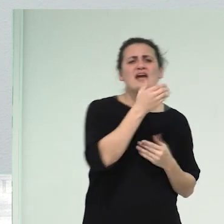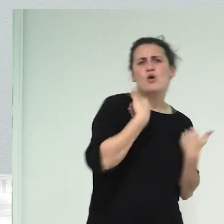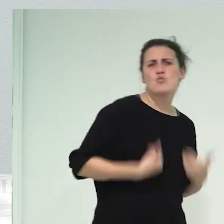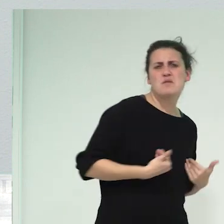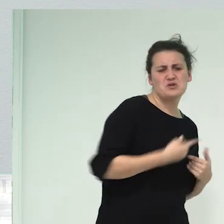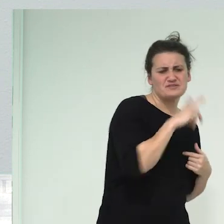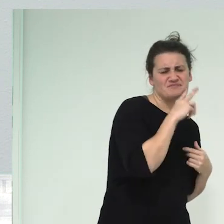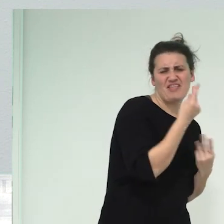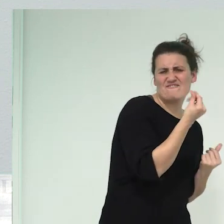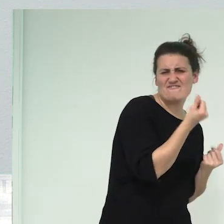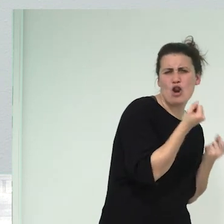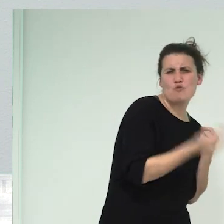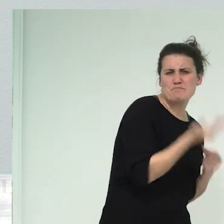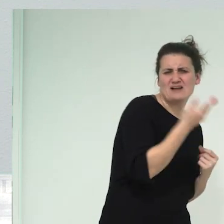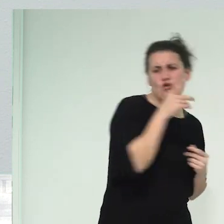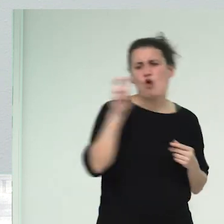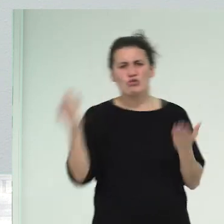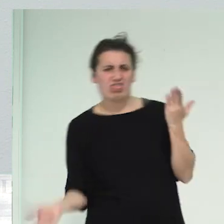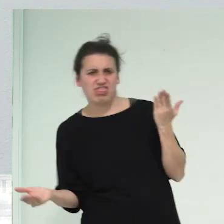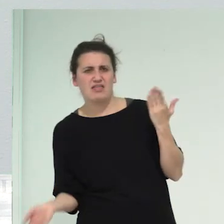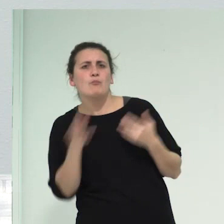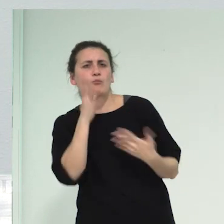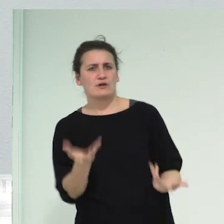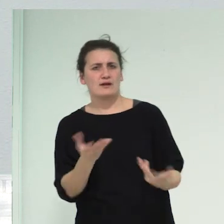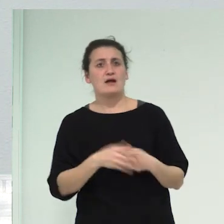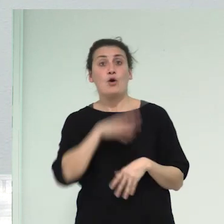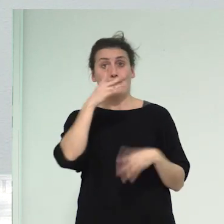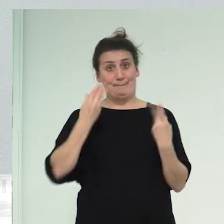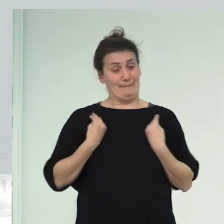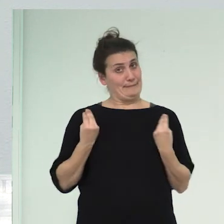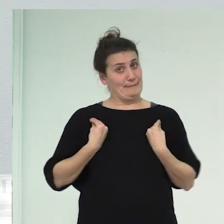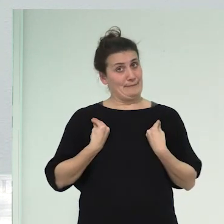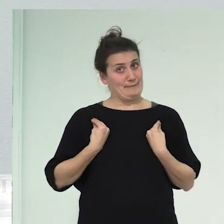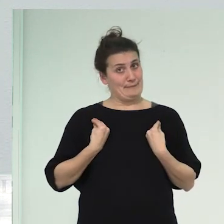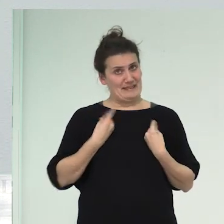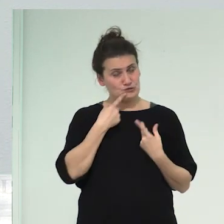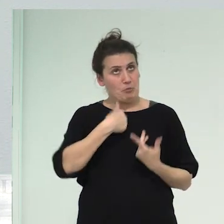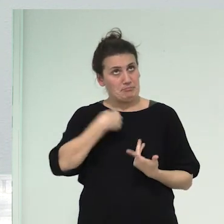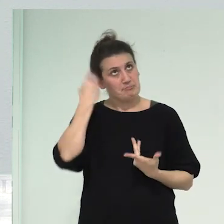no? Porque las vidas, pienso, ¿no?